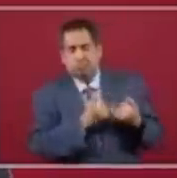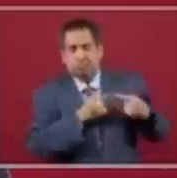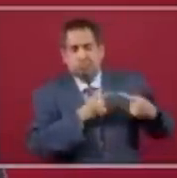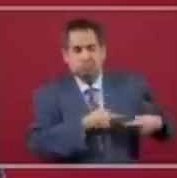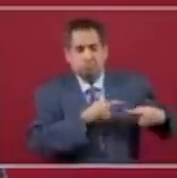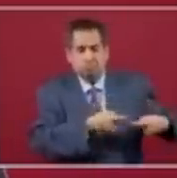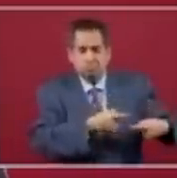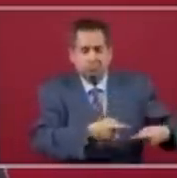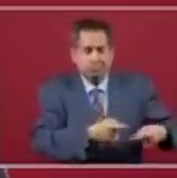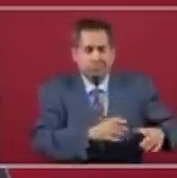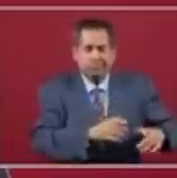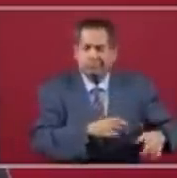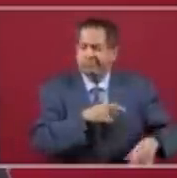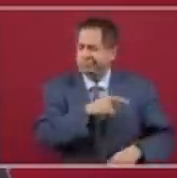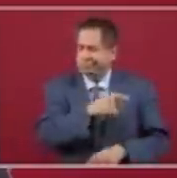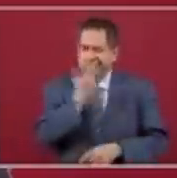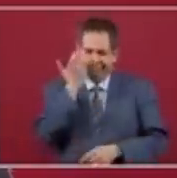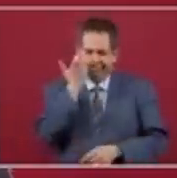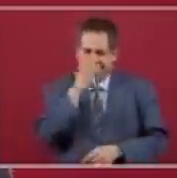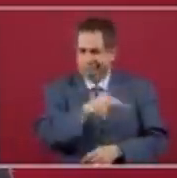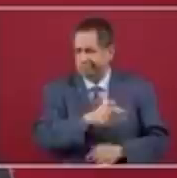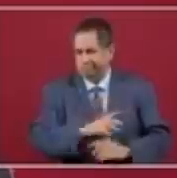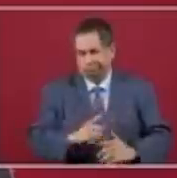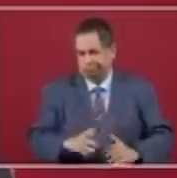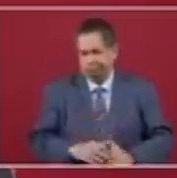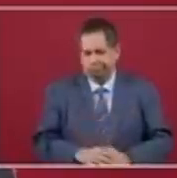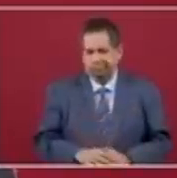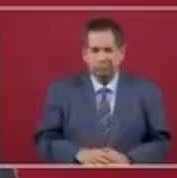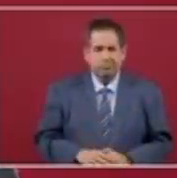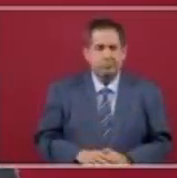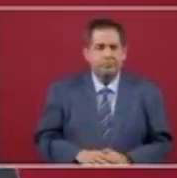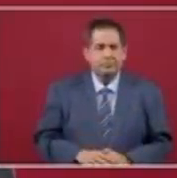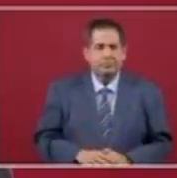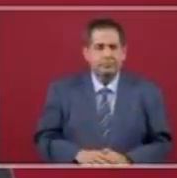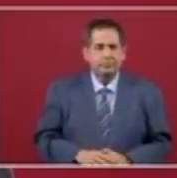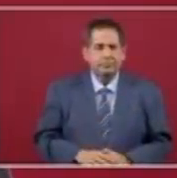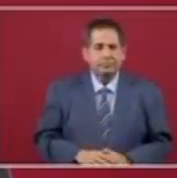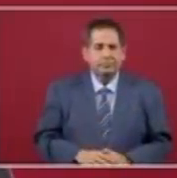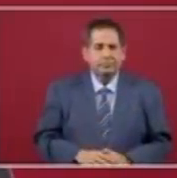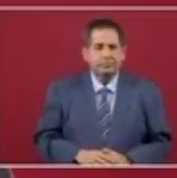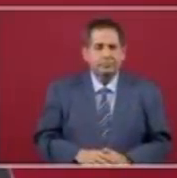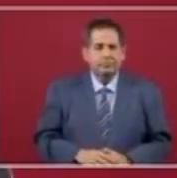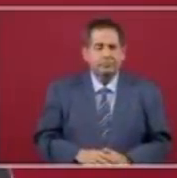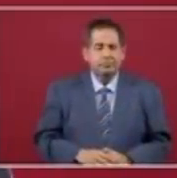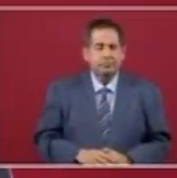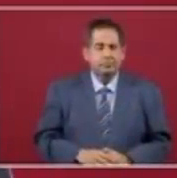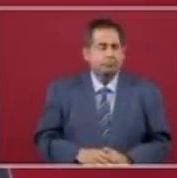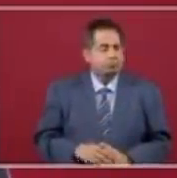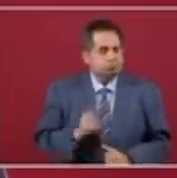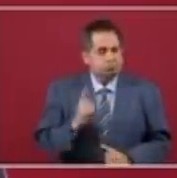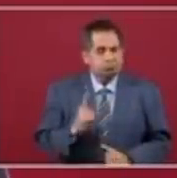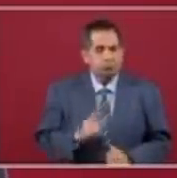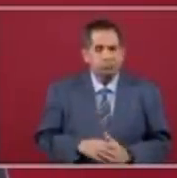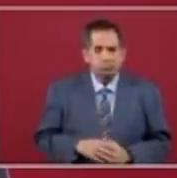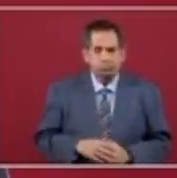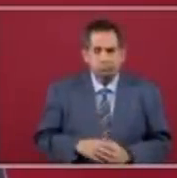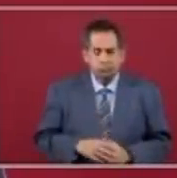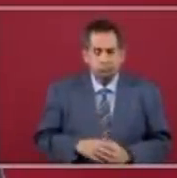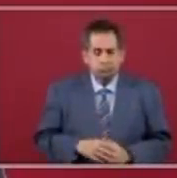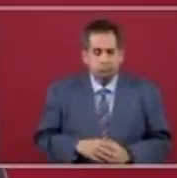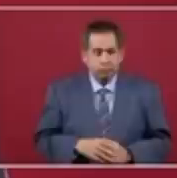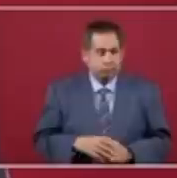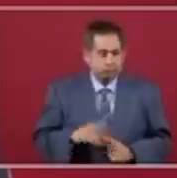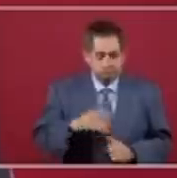cosas igual. una realidad se